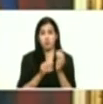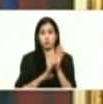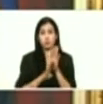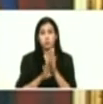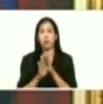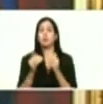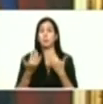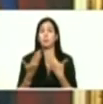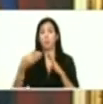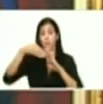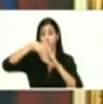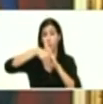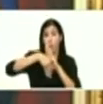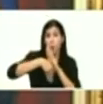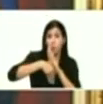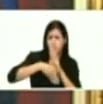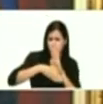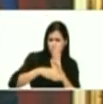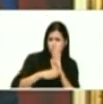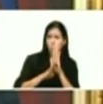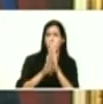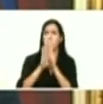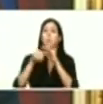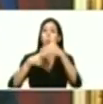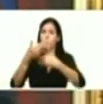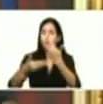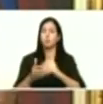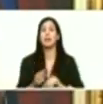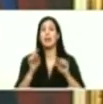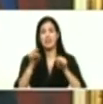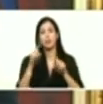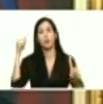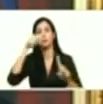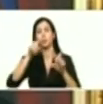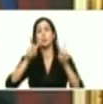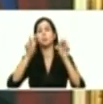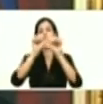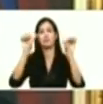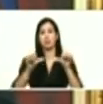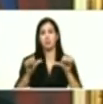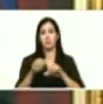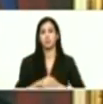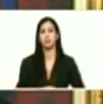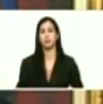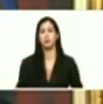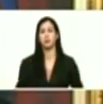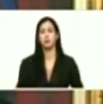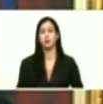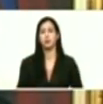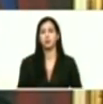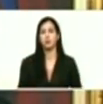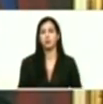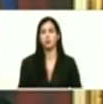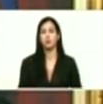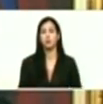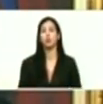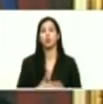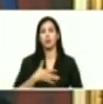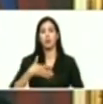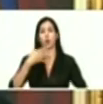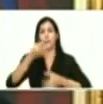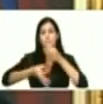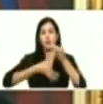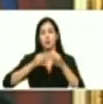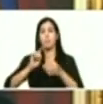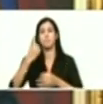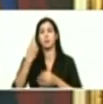emergencia de eso se trata el nuevo sistema que he querido explicar en